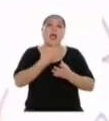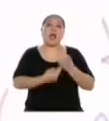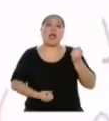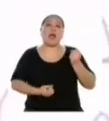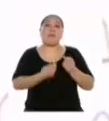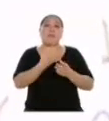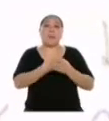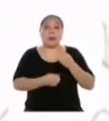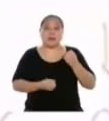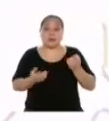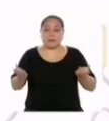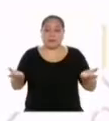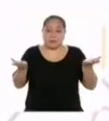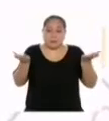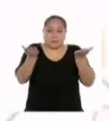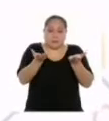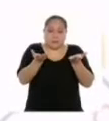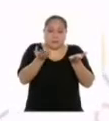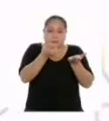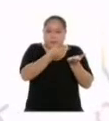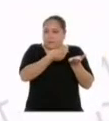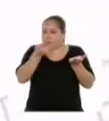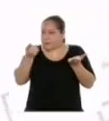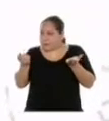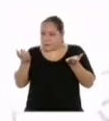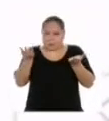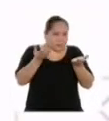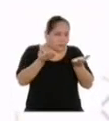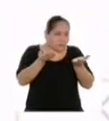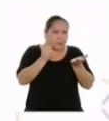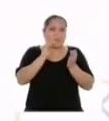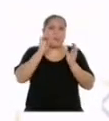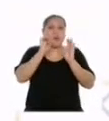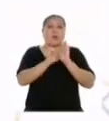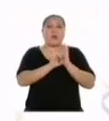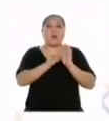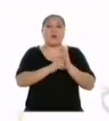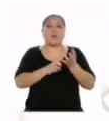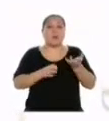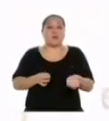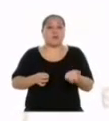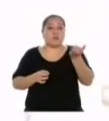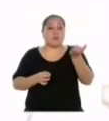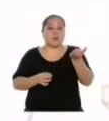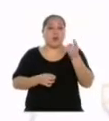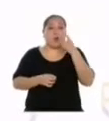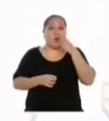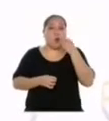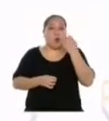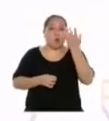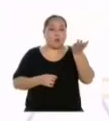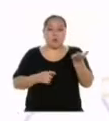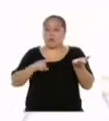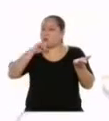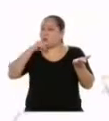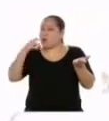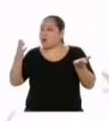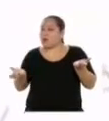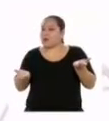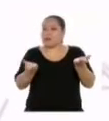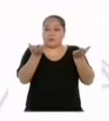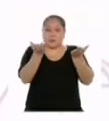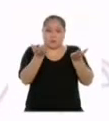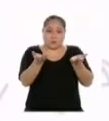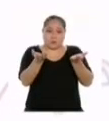gráficas y realizar la comparación. Por ejemplo, tanto la gráfica que corresponde al género masculino como al